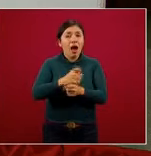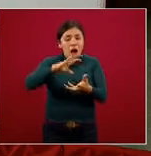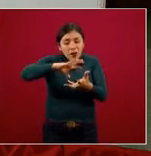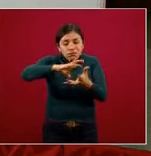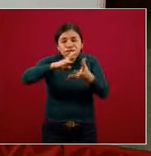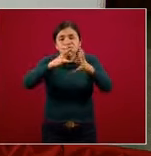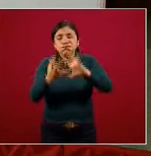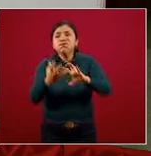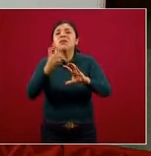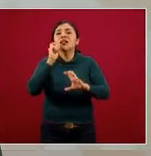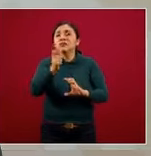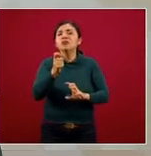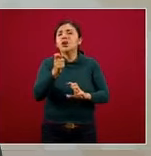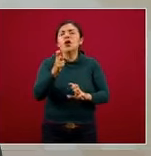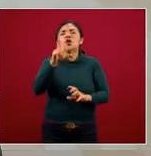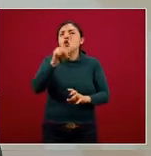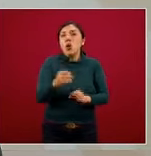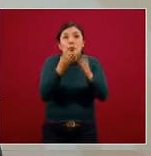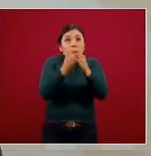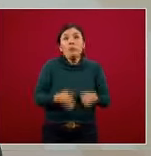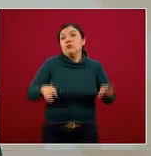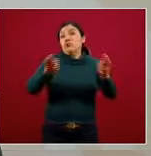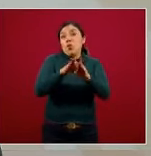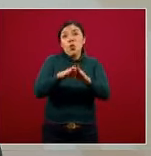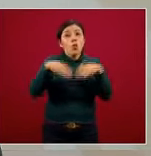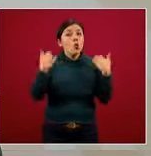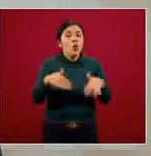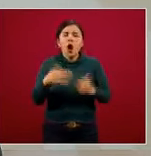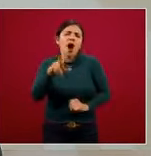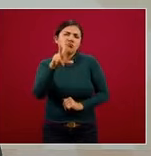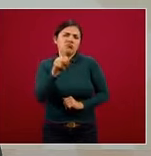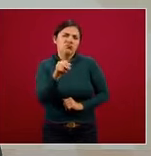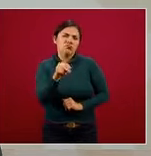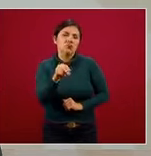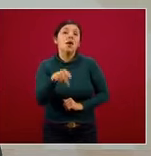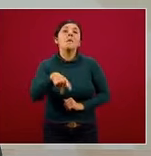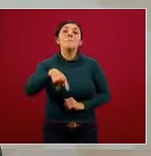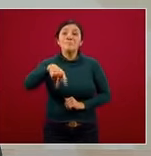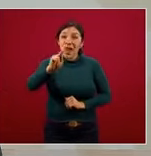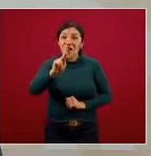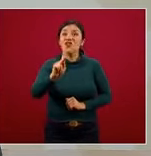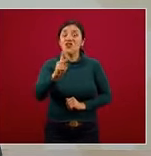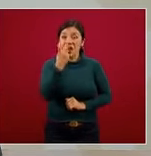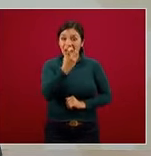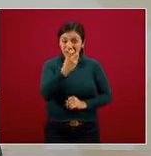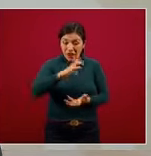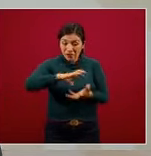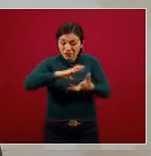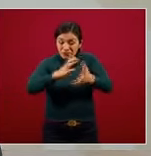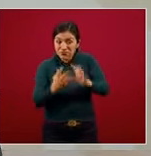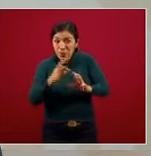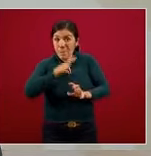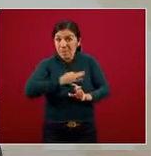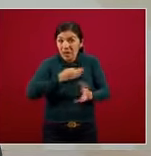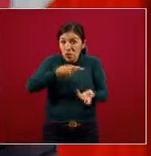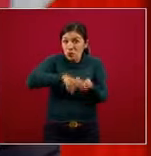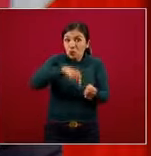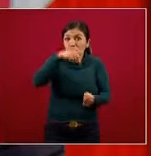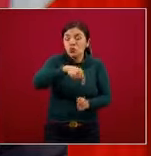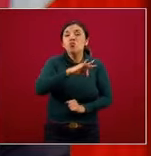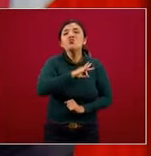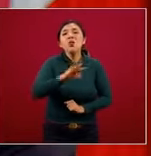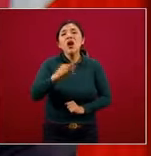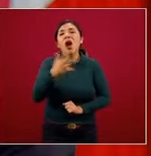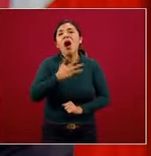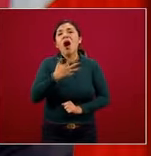mutaciones son irrelevantes, son intrascendentes. Lo crítico de la mutación posible de un virus es que